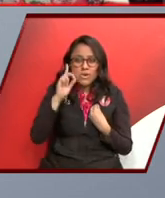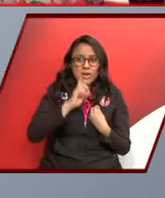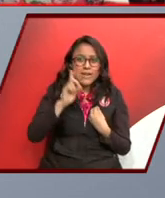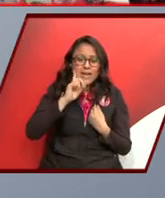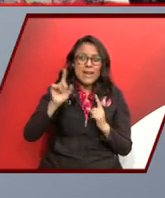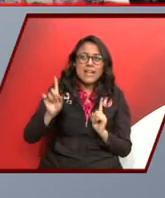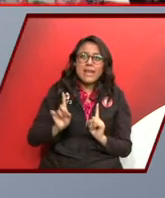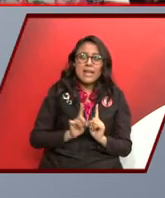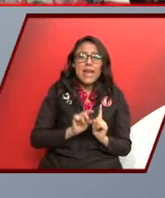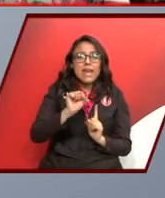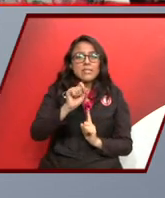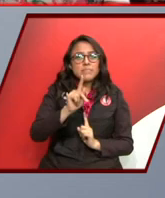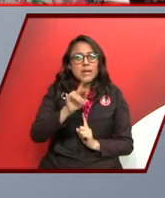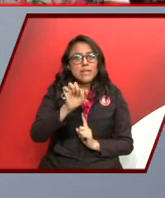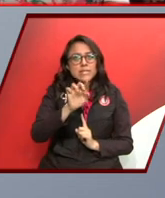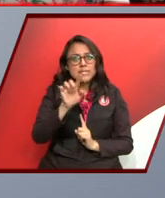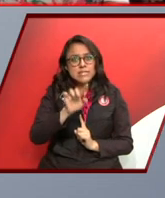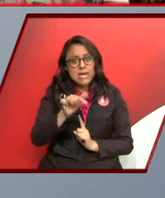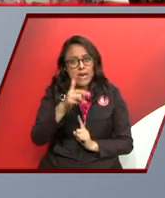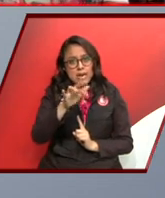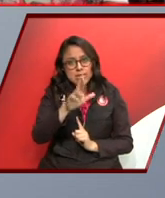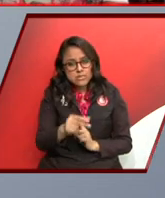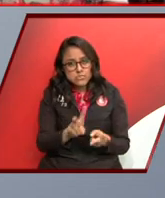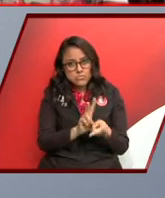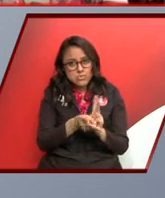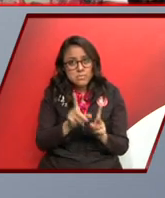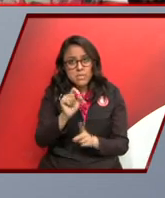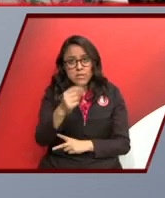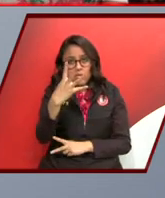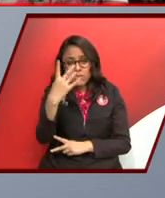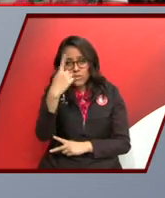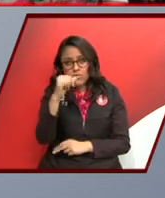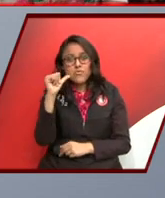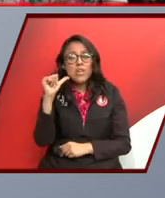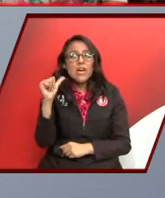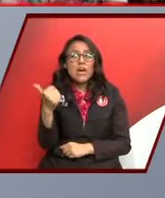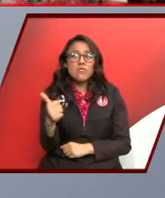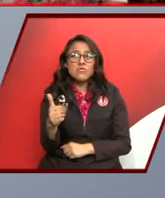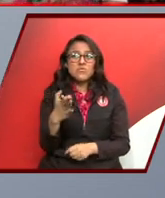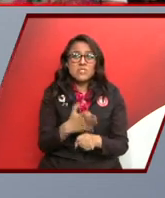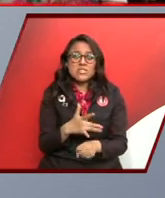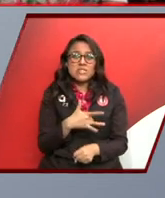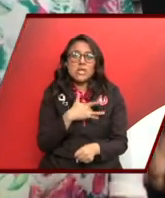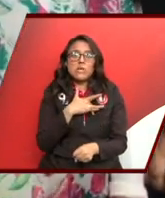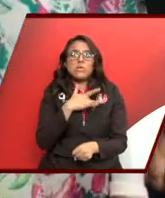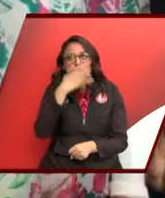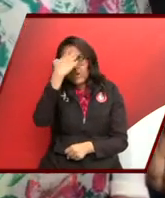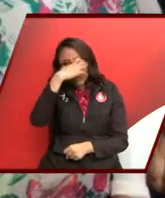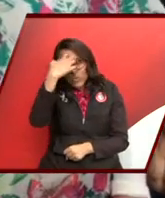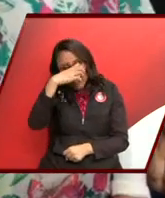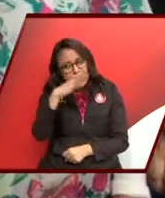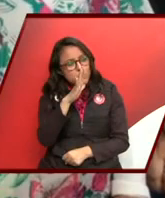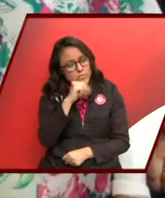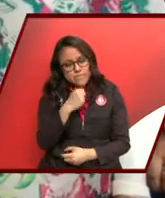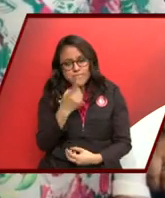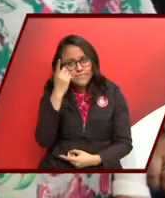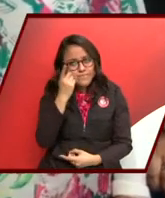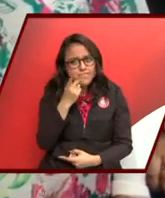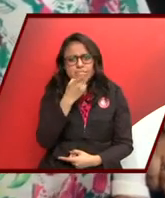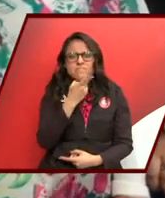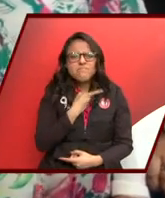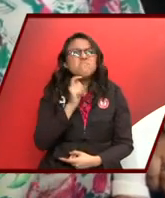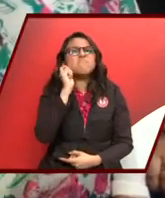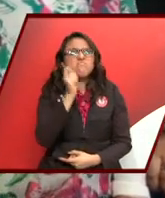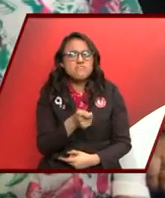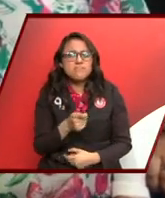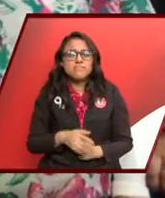y sus vecinos, quienes el día 24 de agosto tuvieron una experiencia que ahorita Jorge les ha quitado el sueño. Pero dejemos que la señora Esperanza sea quien nos cuente, ¿te